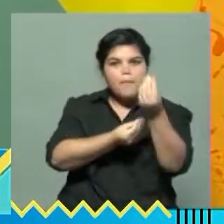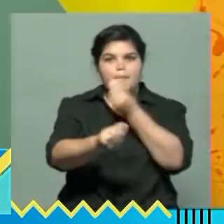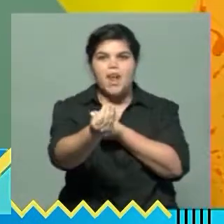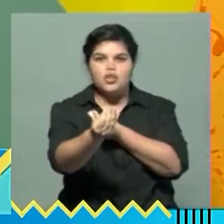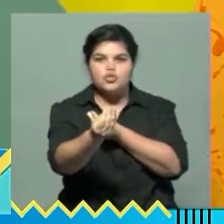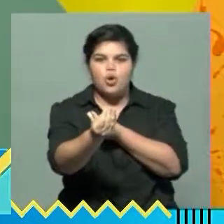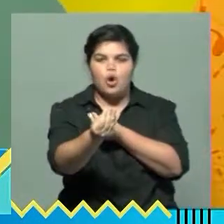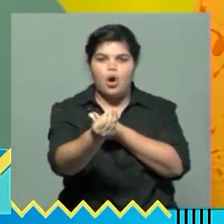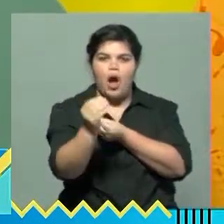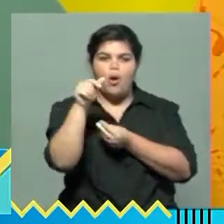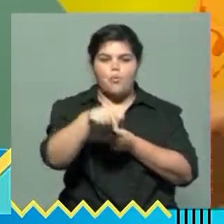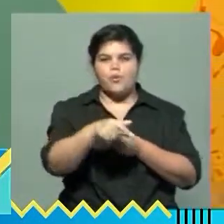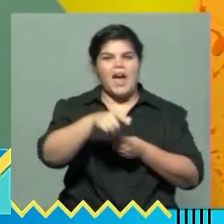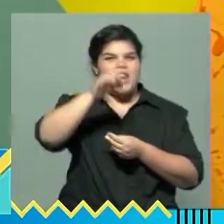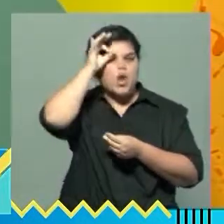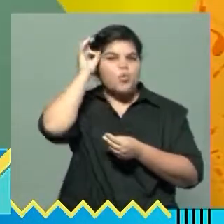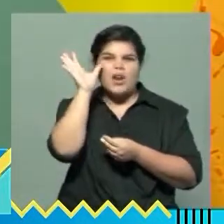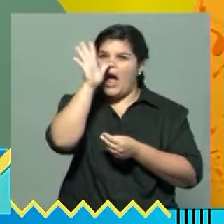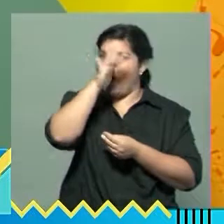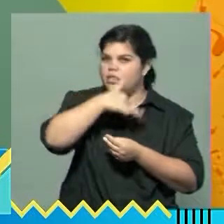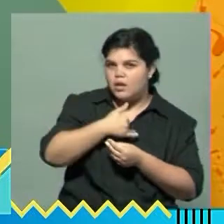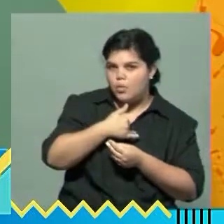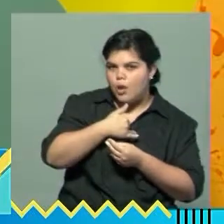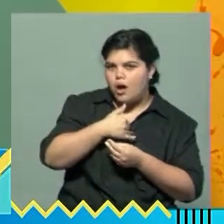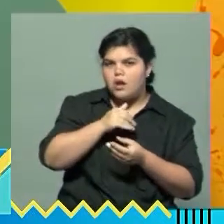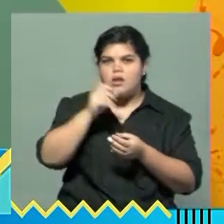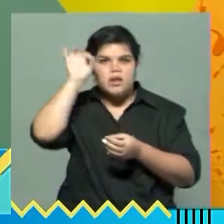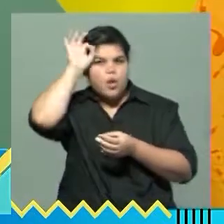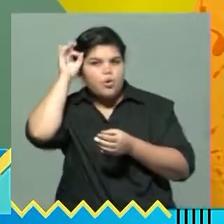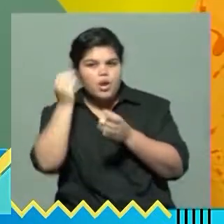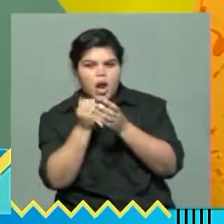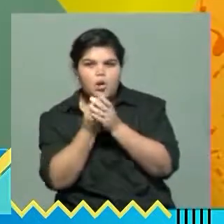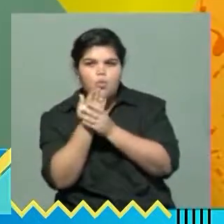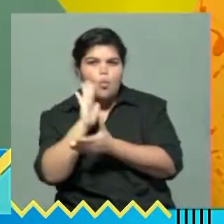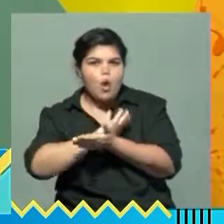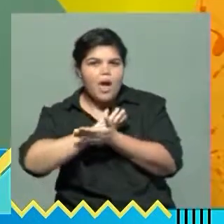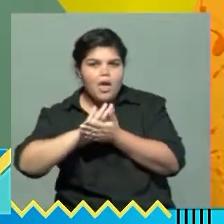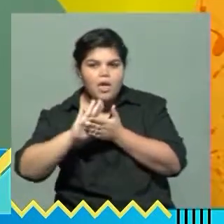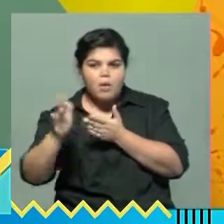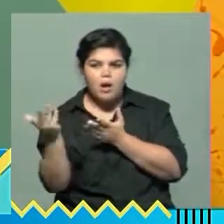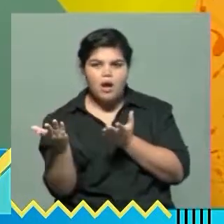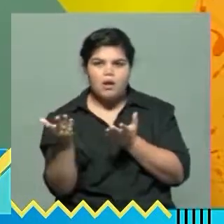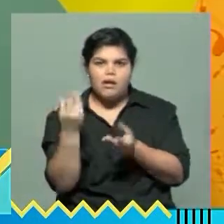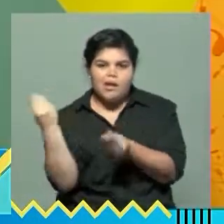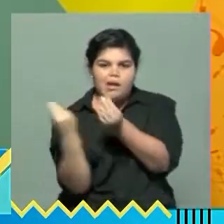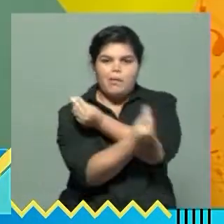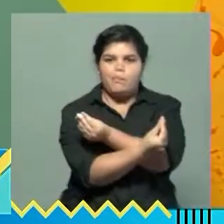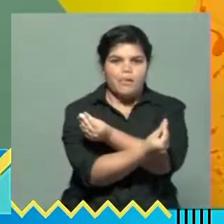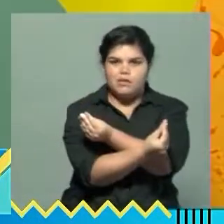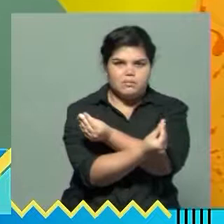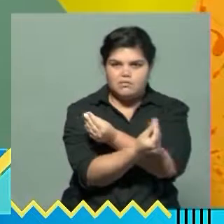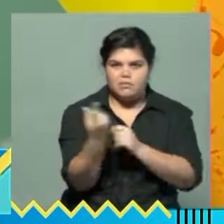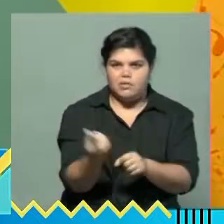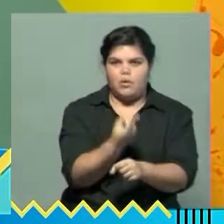su antigüedad y su experiencia en las conexiones que ha realizado. Entonces no hay una sustitución así, no como la piel, que